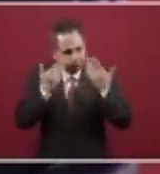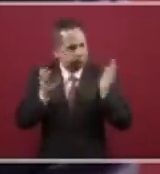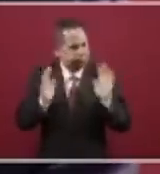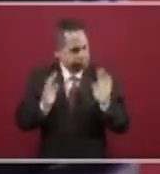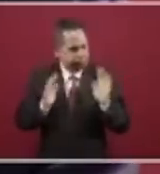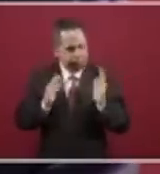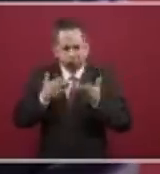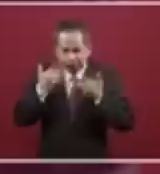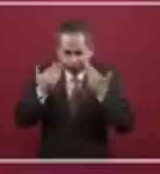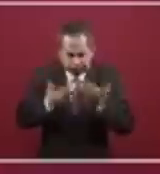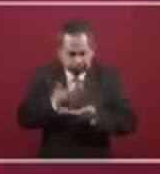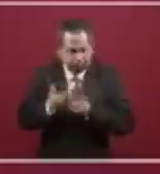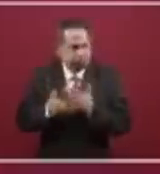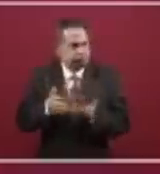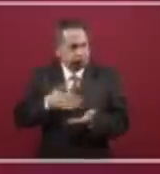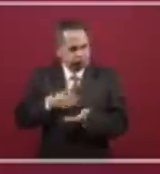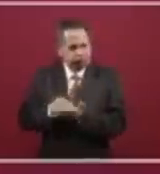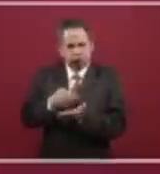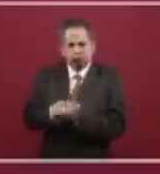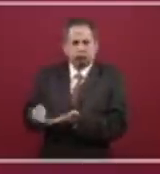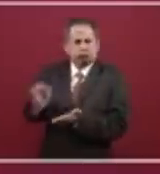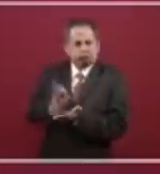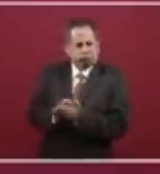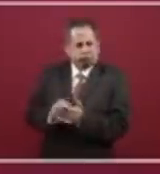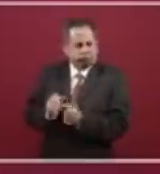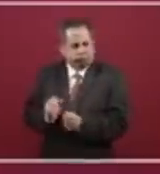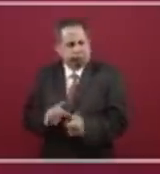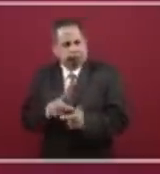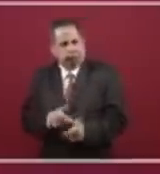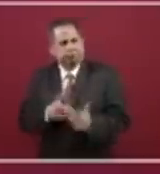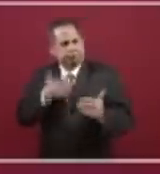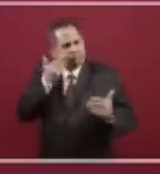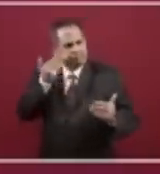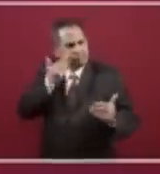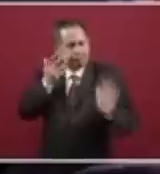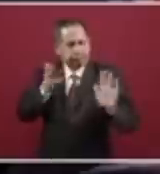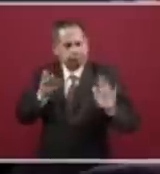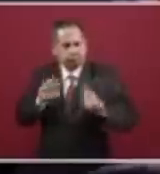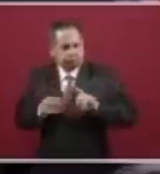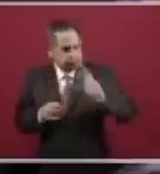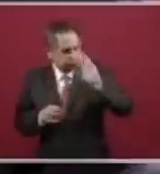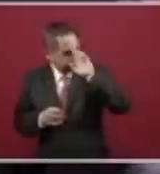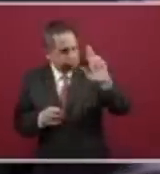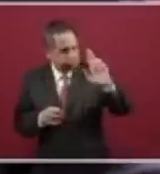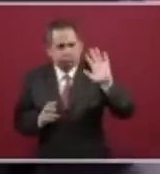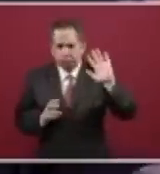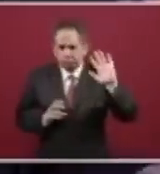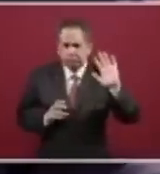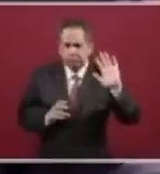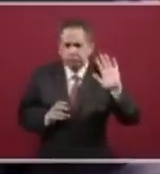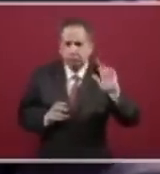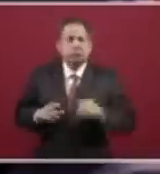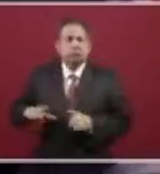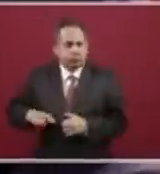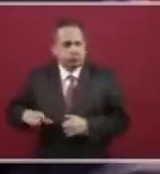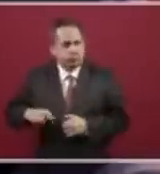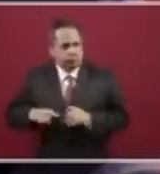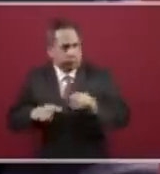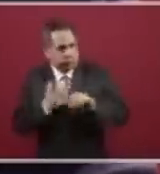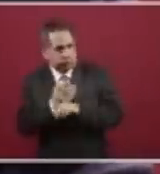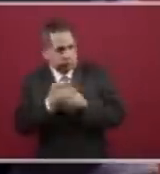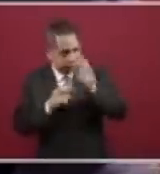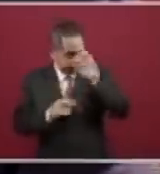valiente estamos siendo respetuosos con el gobiero eeuu queremos mantener